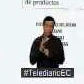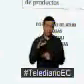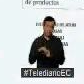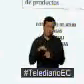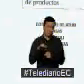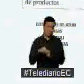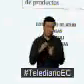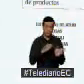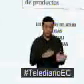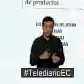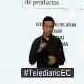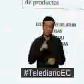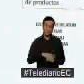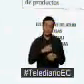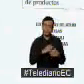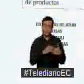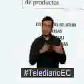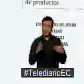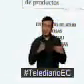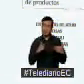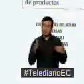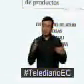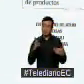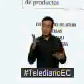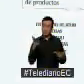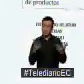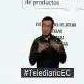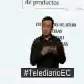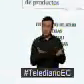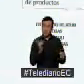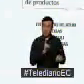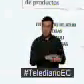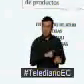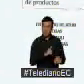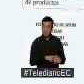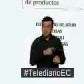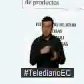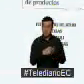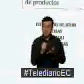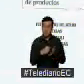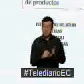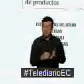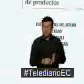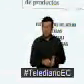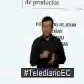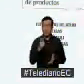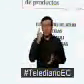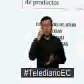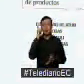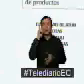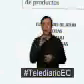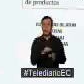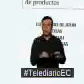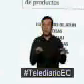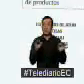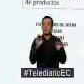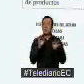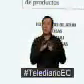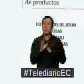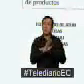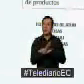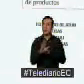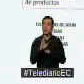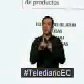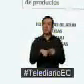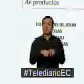electoral y demás, esto puede extenderse además porque puede haber tiempos que no se cumplen, pero en todo caso es vital poder abrir el proceso